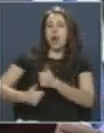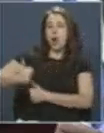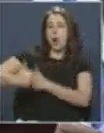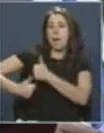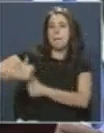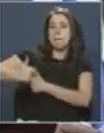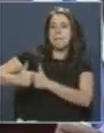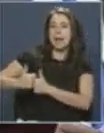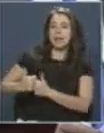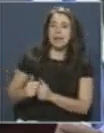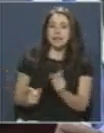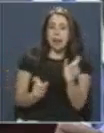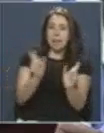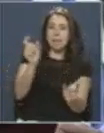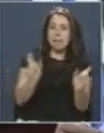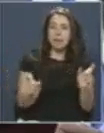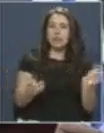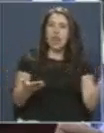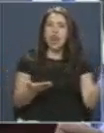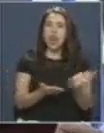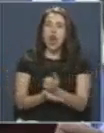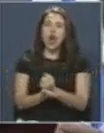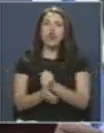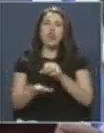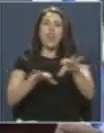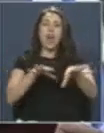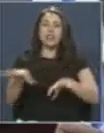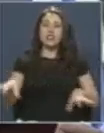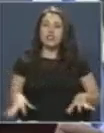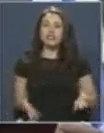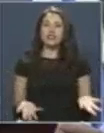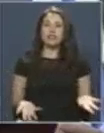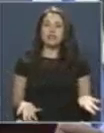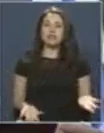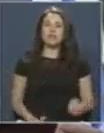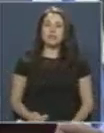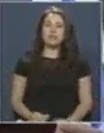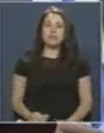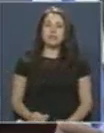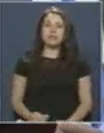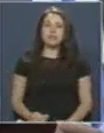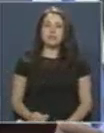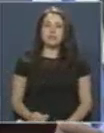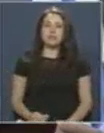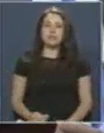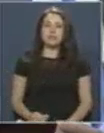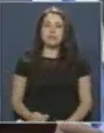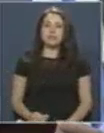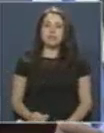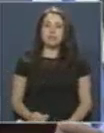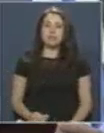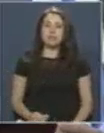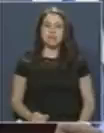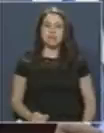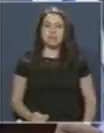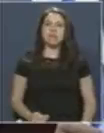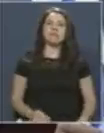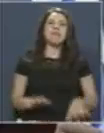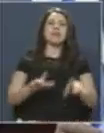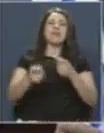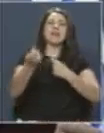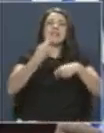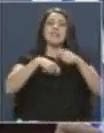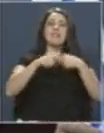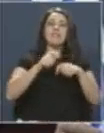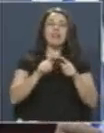entre personas, los logros materiales, los bienes que nos venden